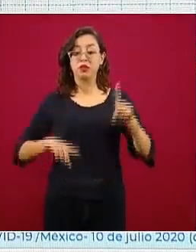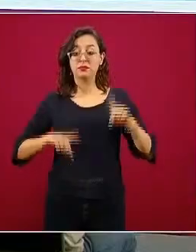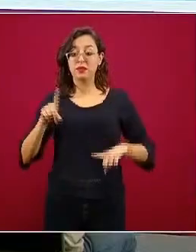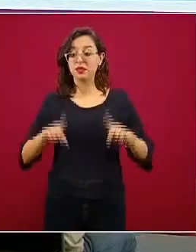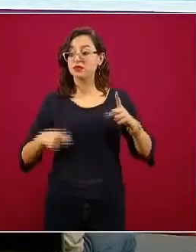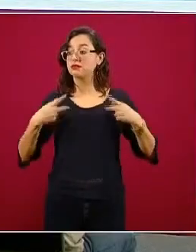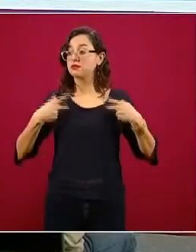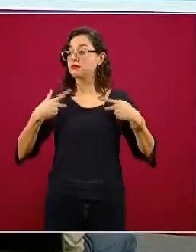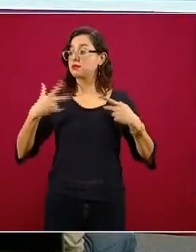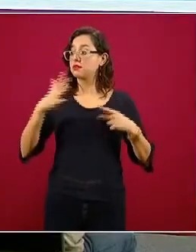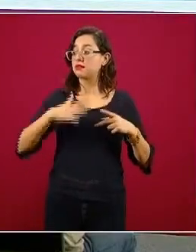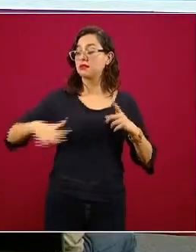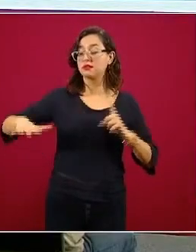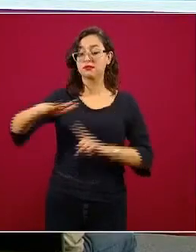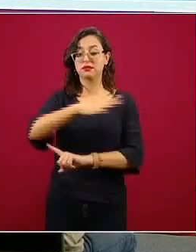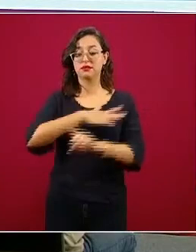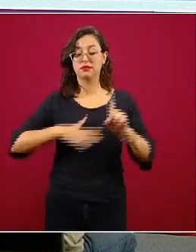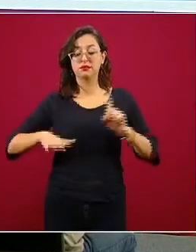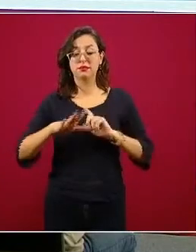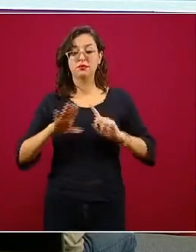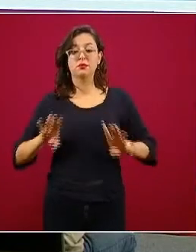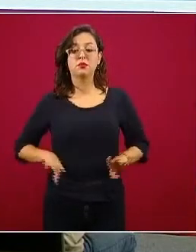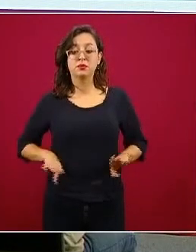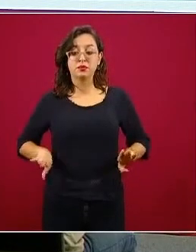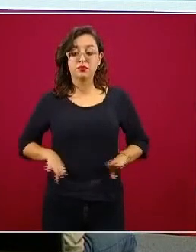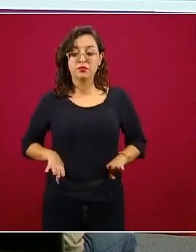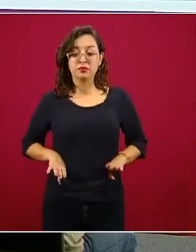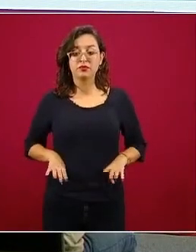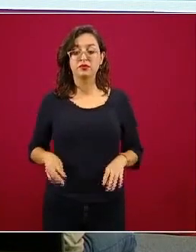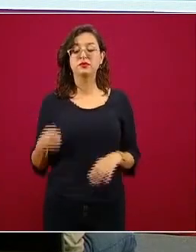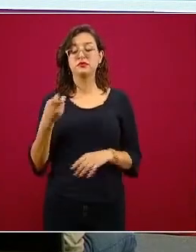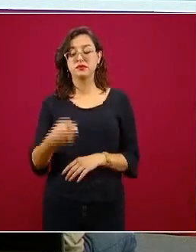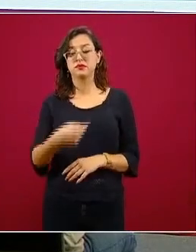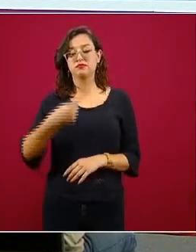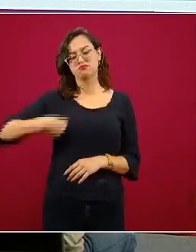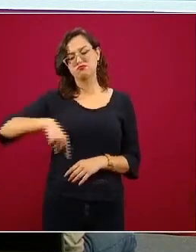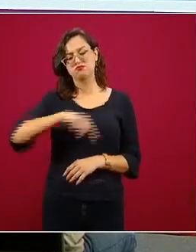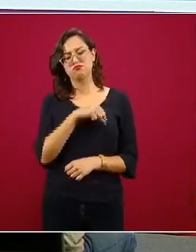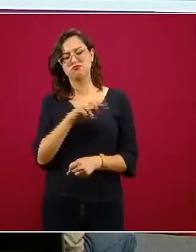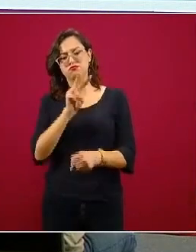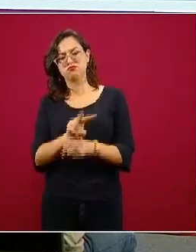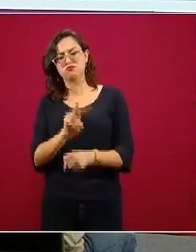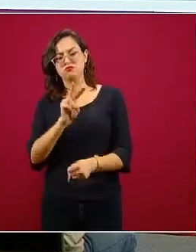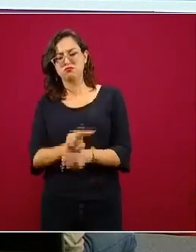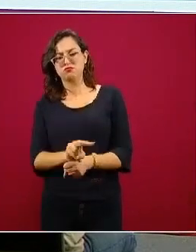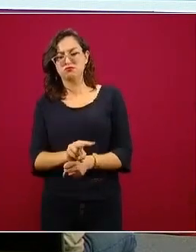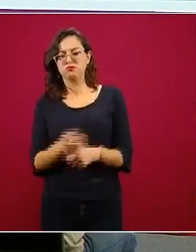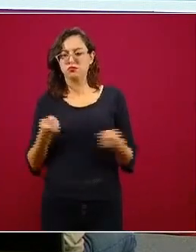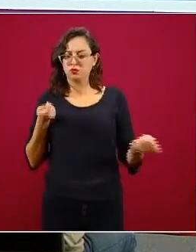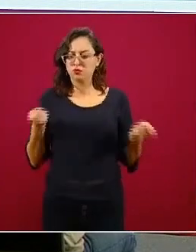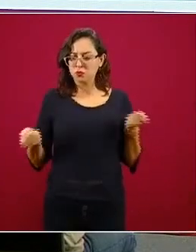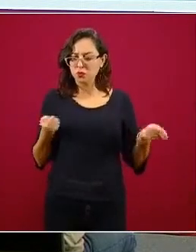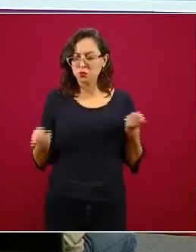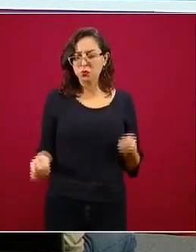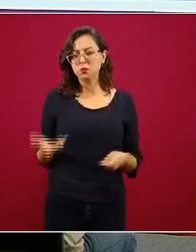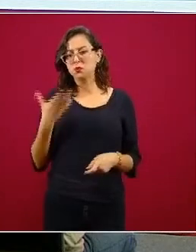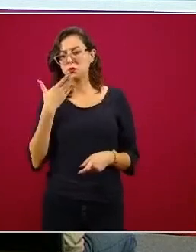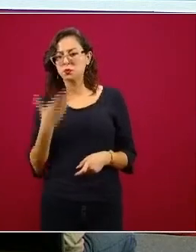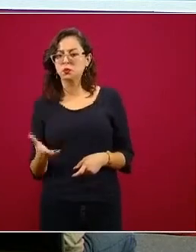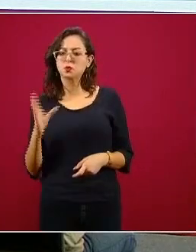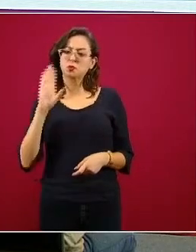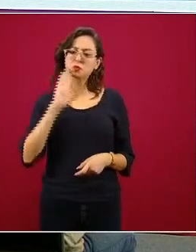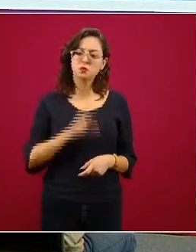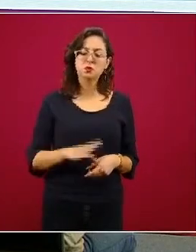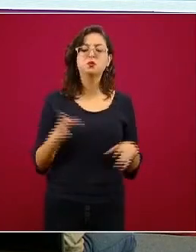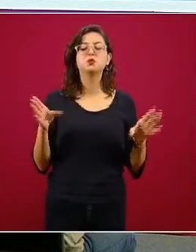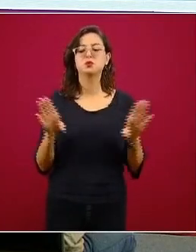población. Y esto, por lo tanto, nos permite monitorear qué tan efectivo está siendo el control epidémico